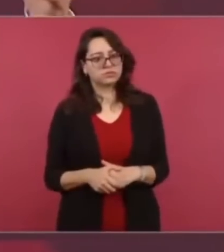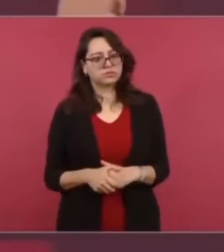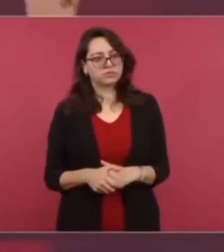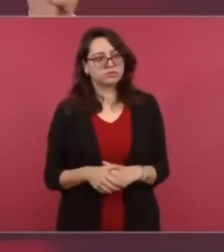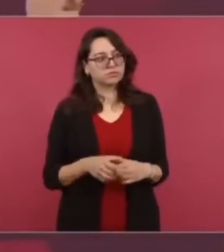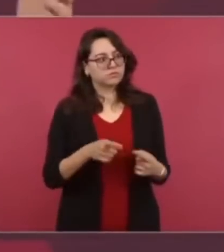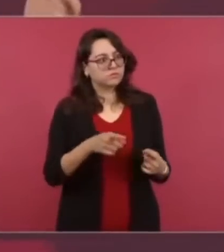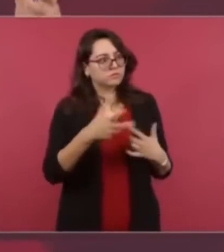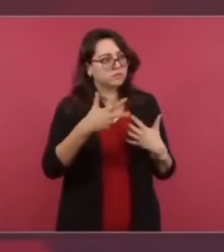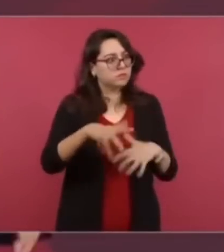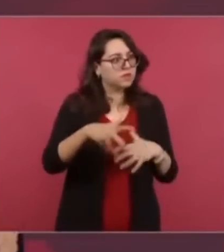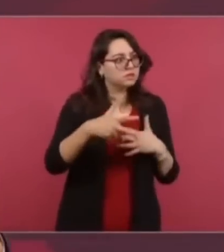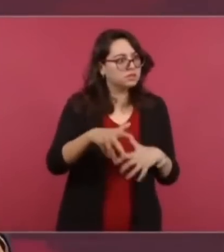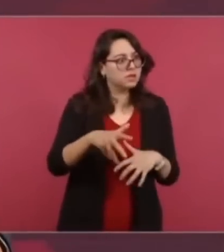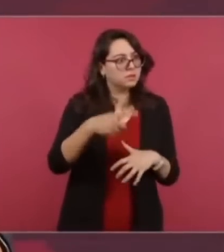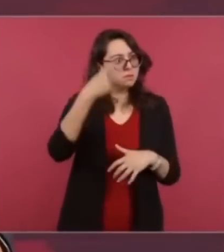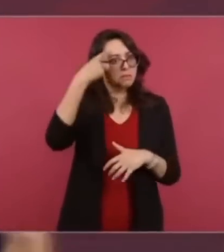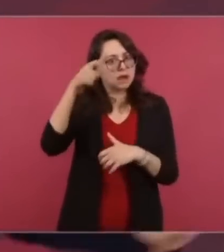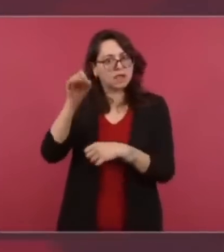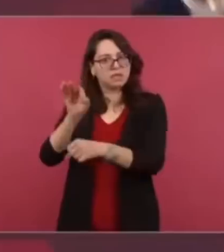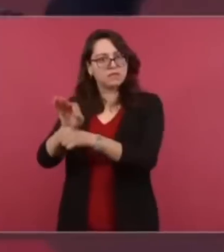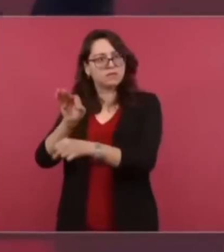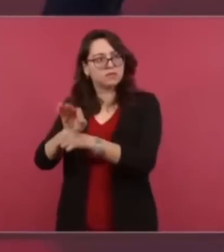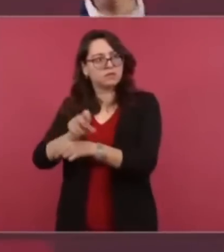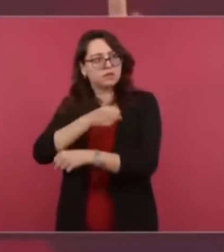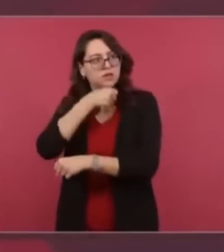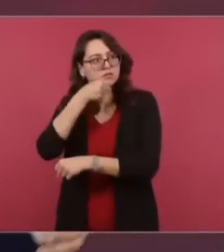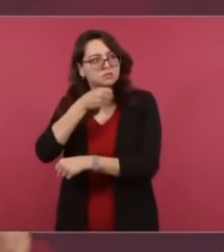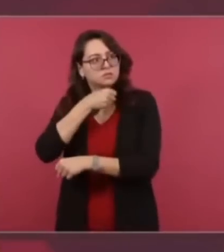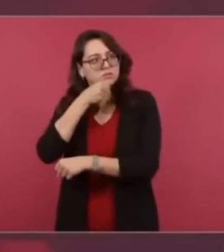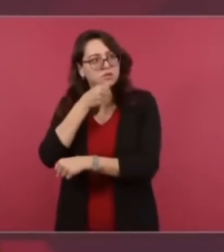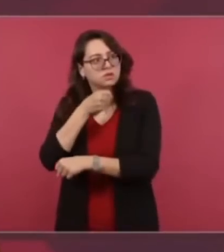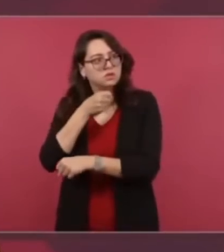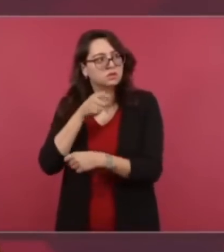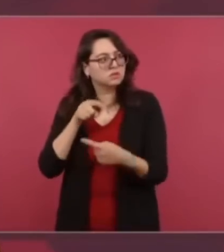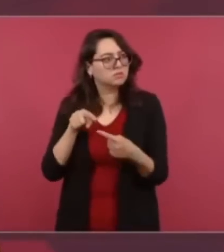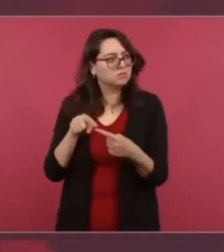vamos a manifestarnos por eso, todos